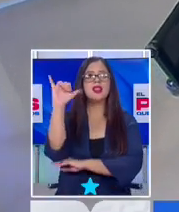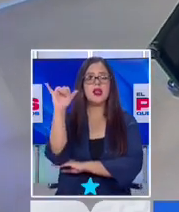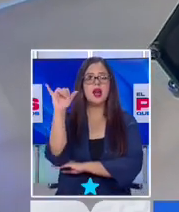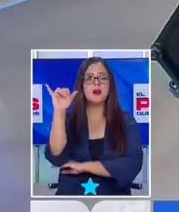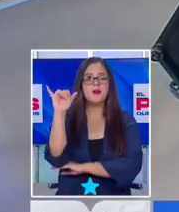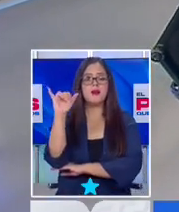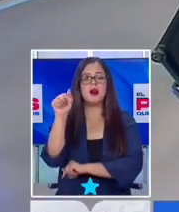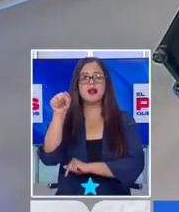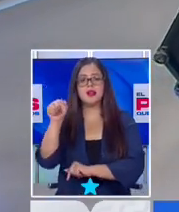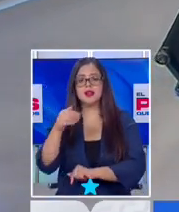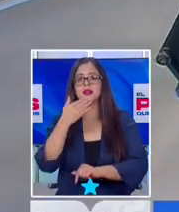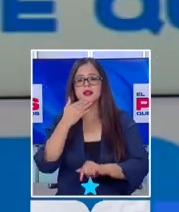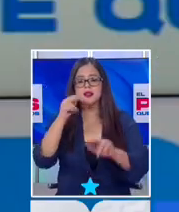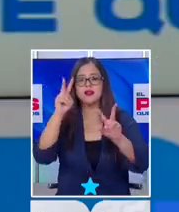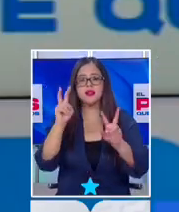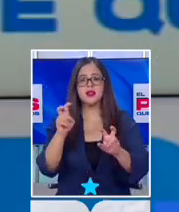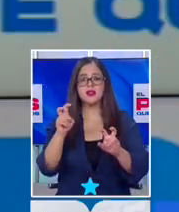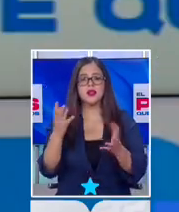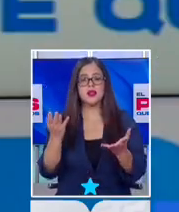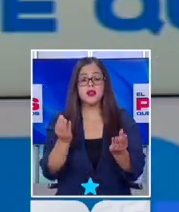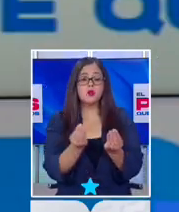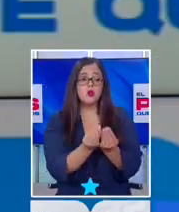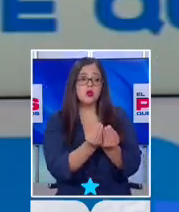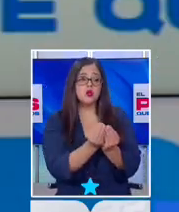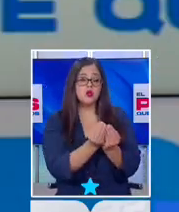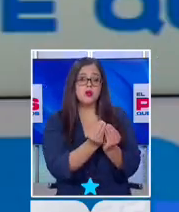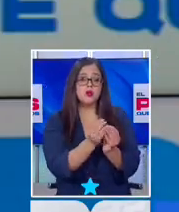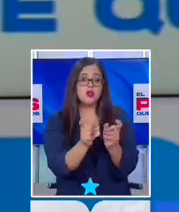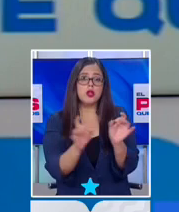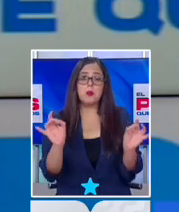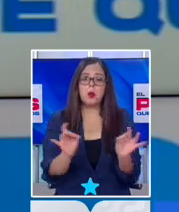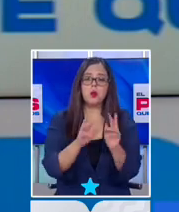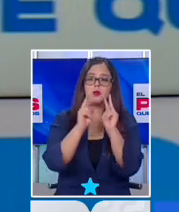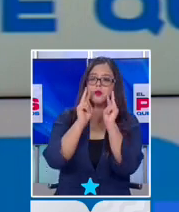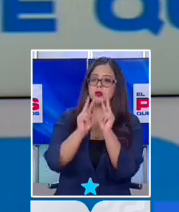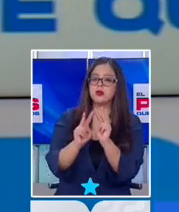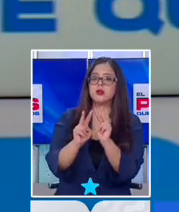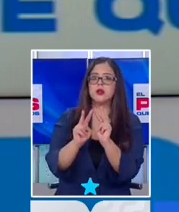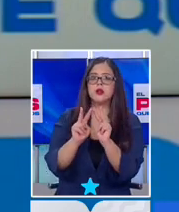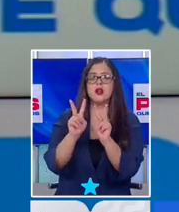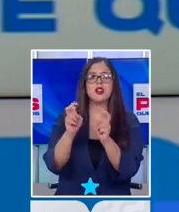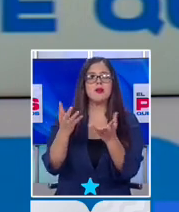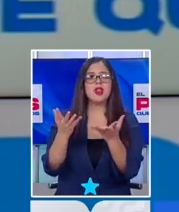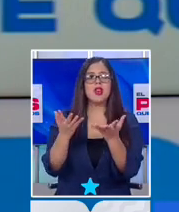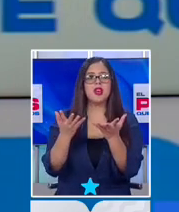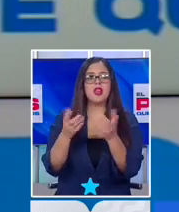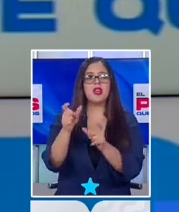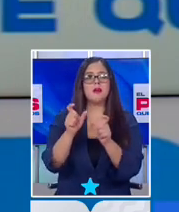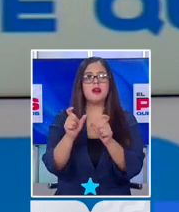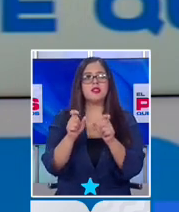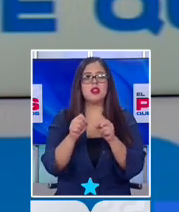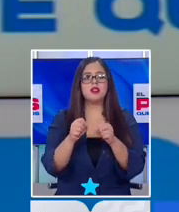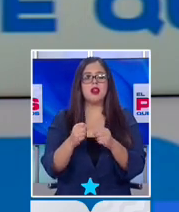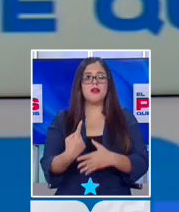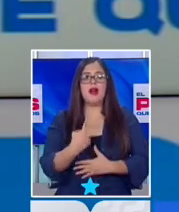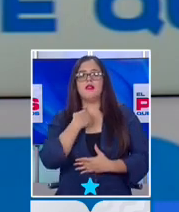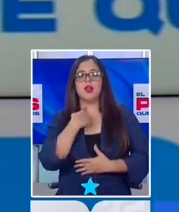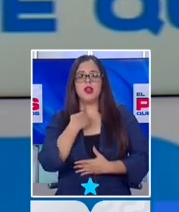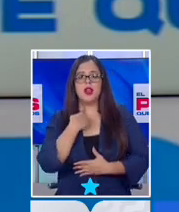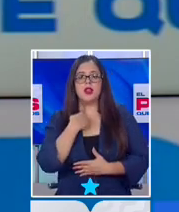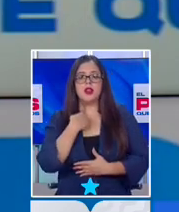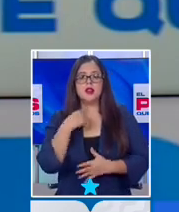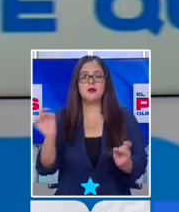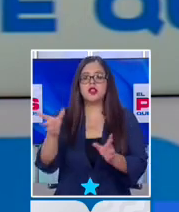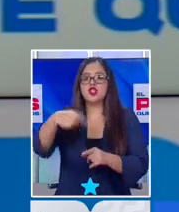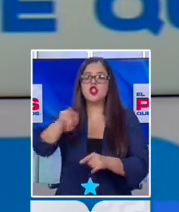pero también tomando lo que ha sido claro muchos dirían lógica de los incumbentes de los aludidos los que finalmente no van a tener